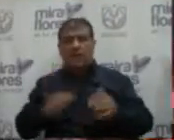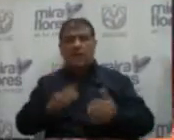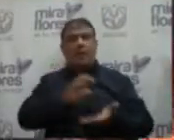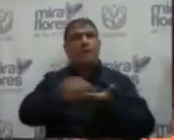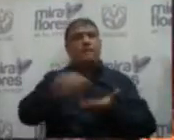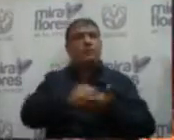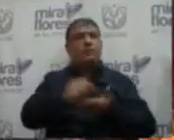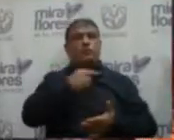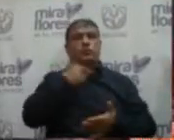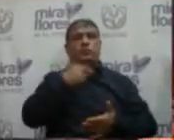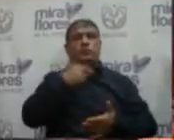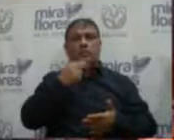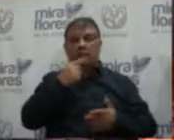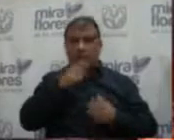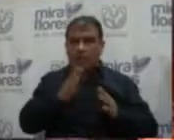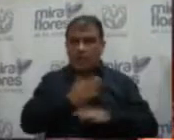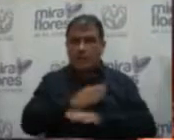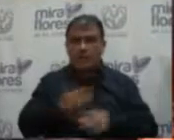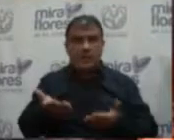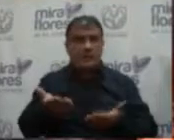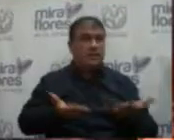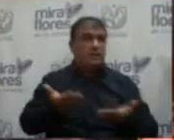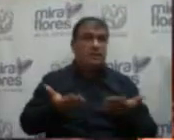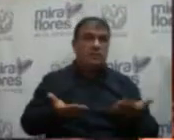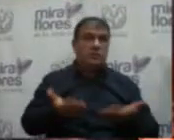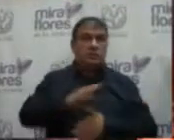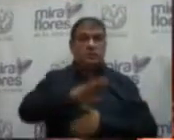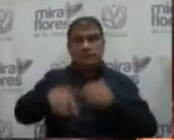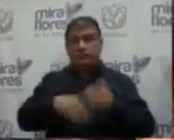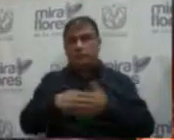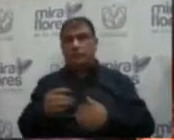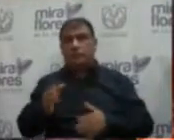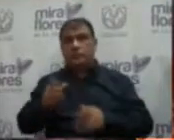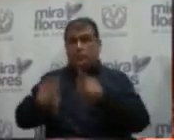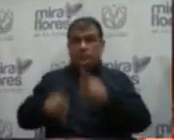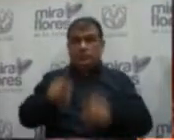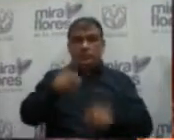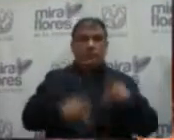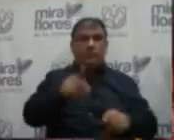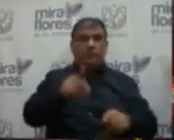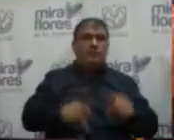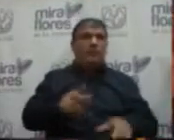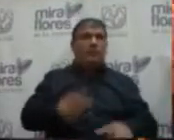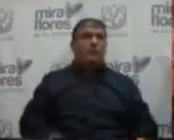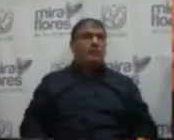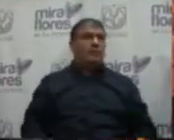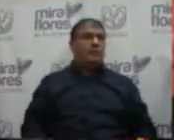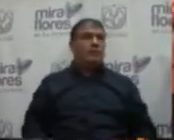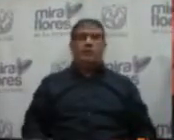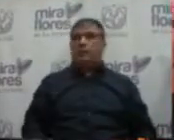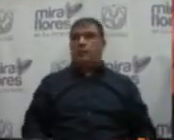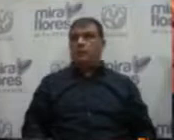el mes de noviembre estarán ya al servicio de todos los ciudadanos.